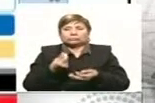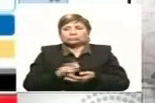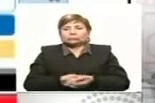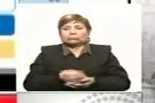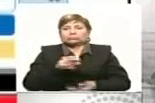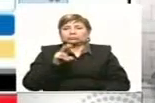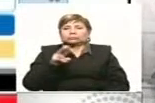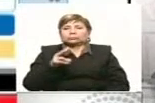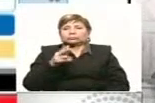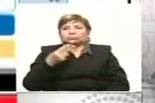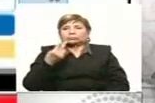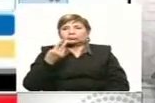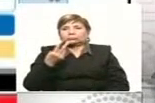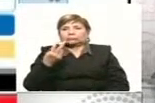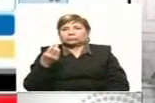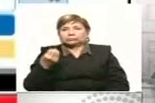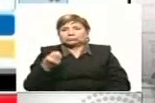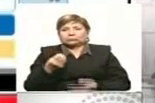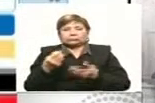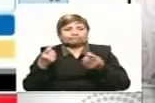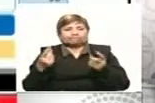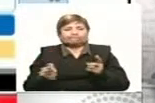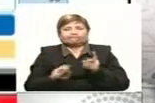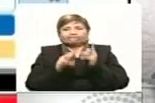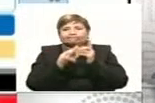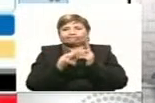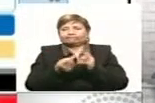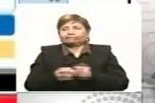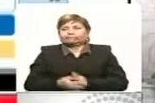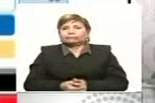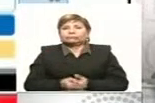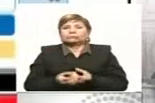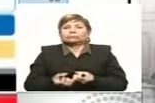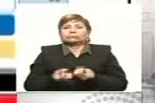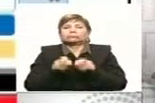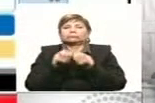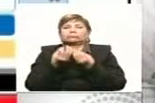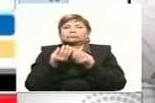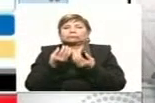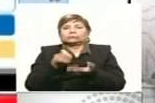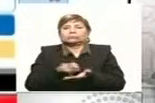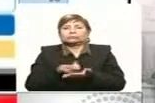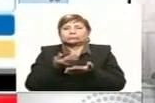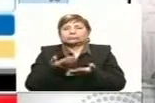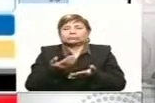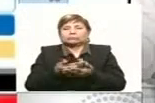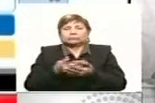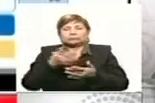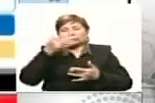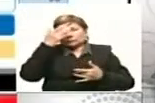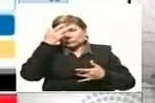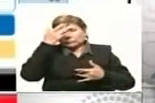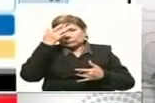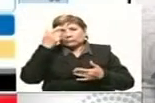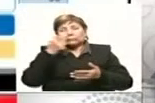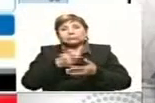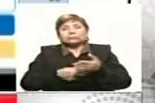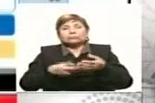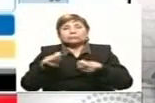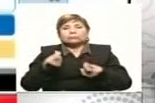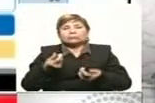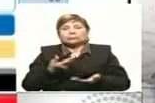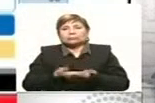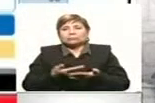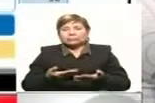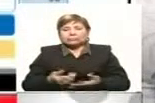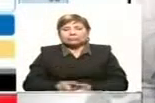año 2020 para enfrentarla, ¿no? ¿Cuánto es que se asignó en la atención de pacientes, en medicamentos,